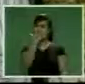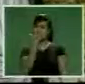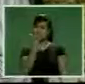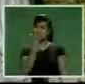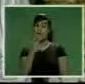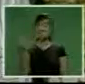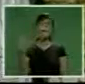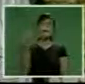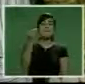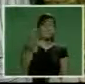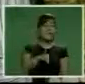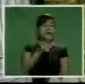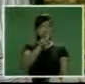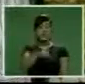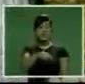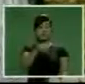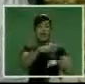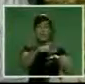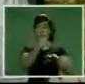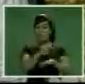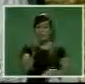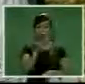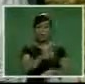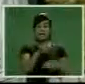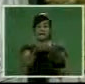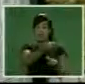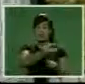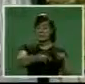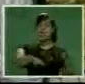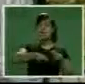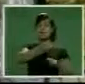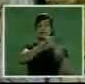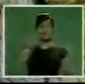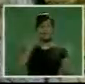planeta por desaparecer. La primera oportunidad. Es decir,